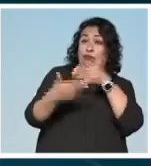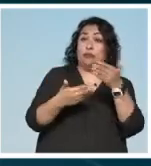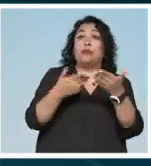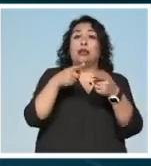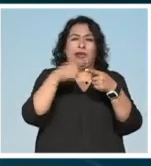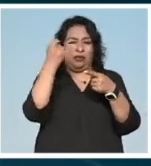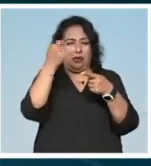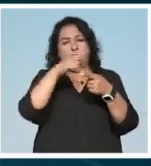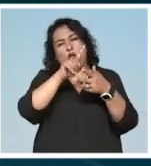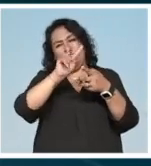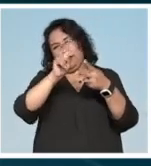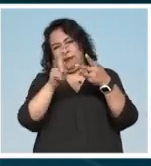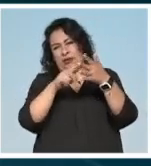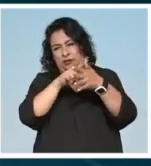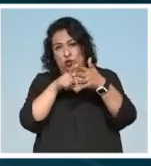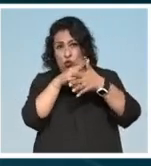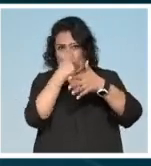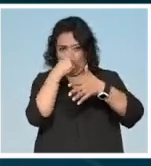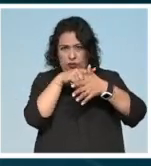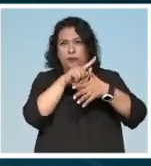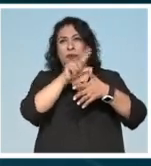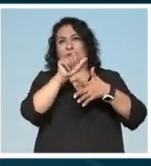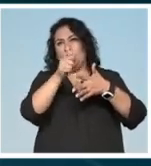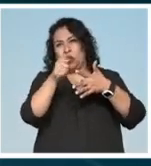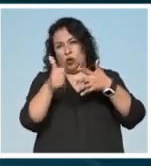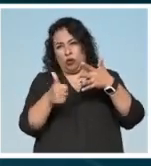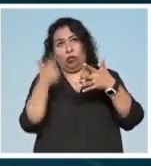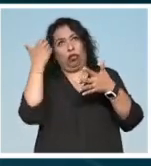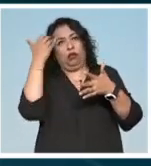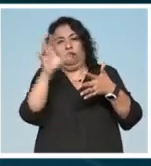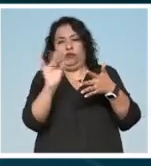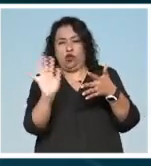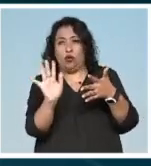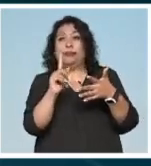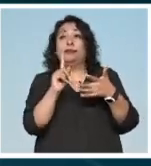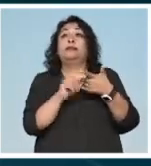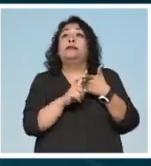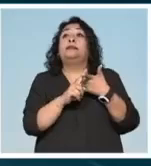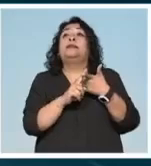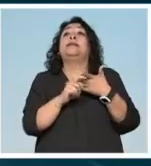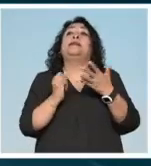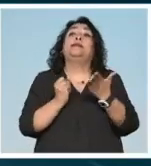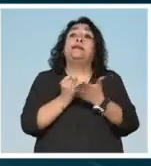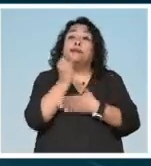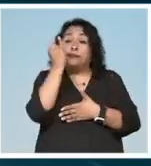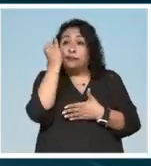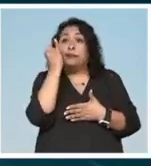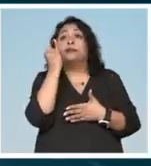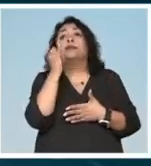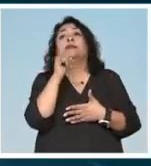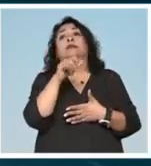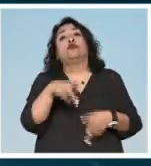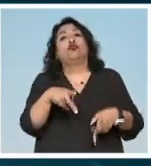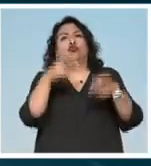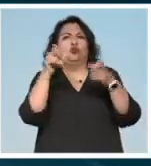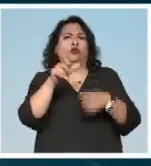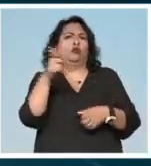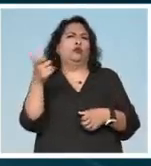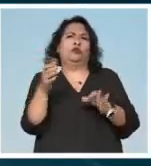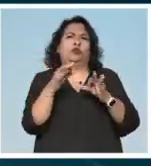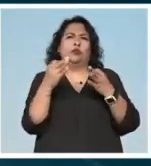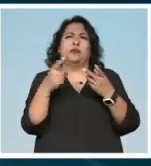los otros contenidos, por ejemplo, ya para no quitar mucho tiempo, decidimos subirlos en otros recursos.